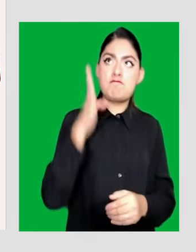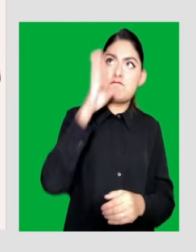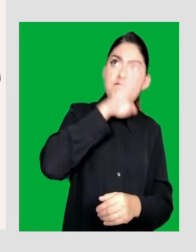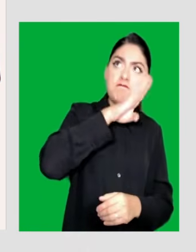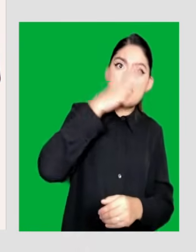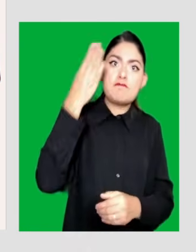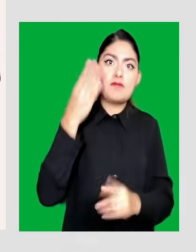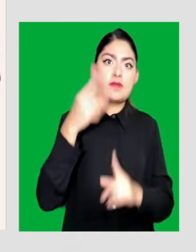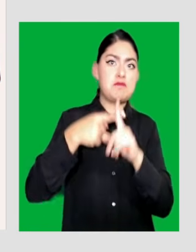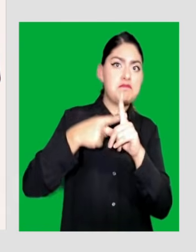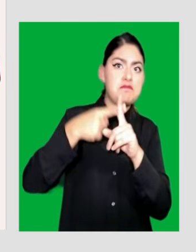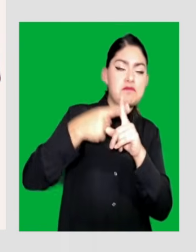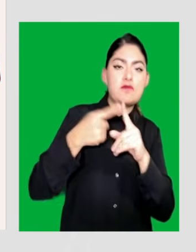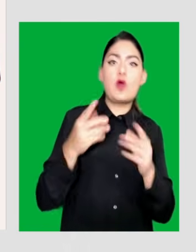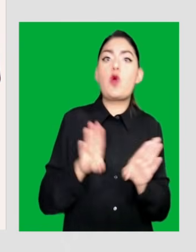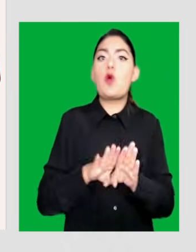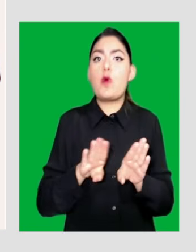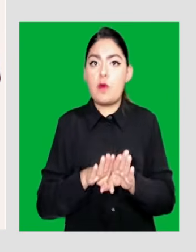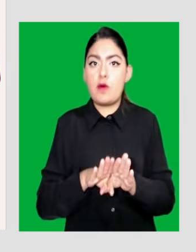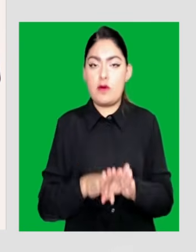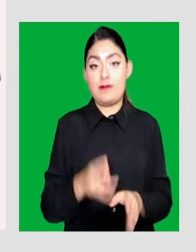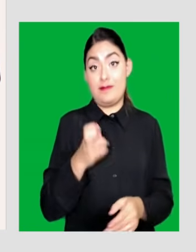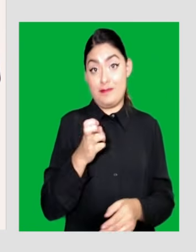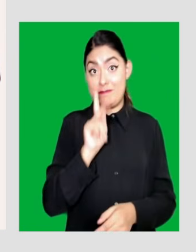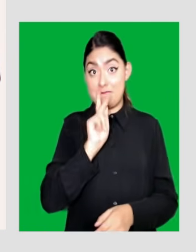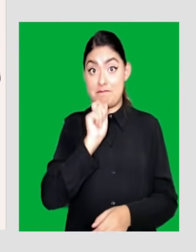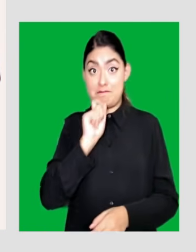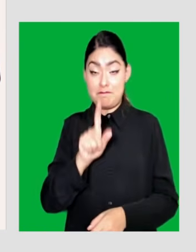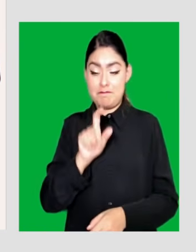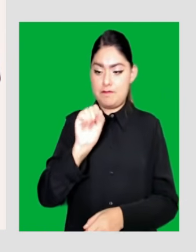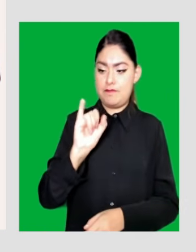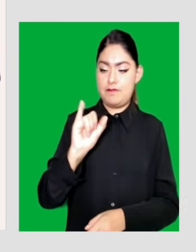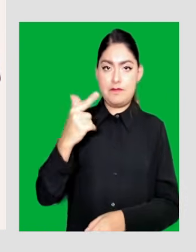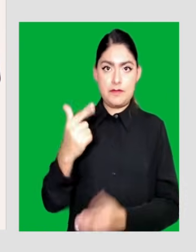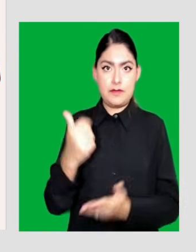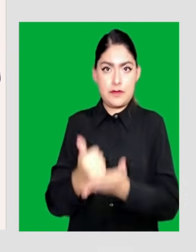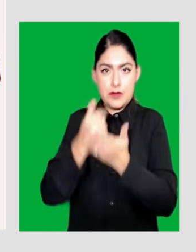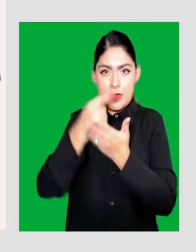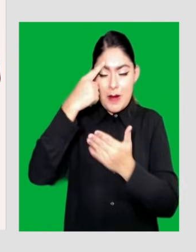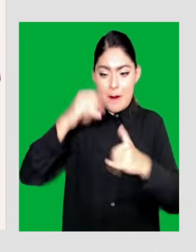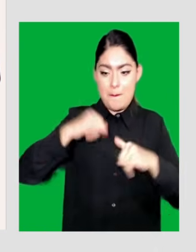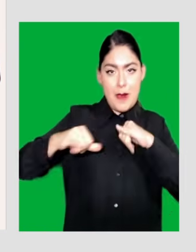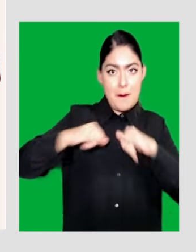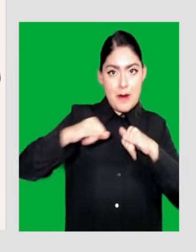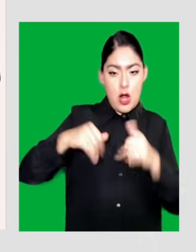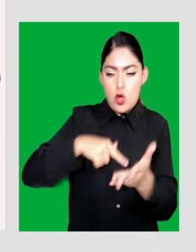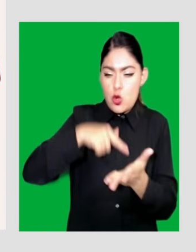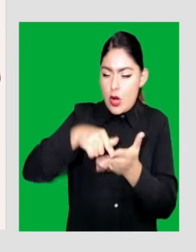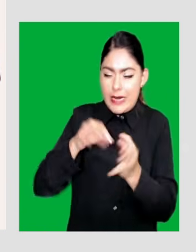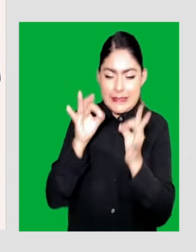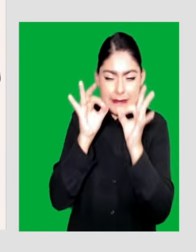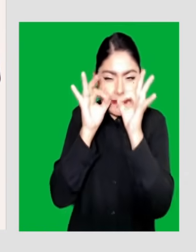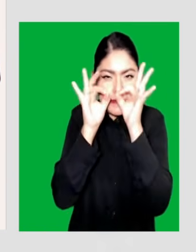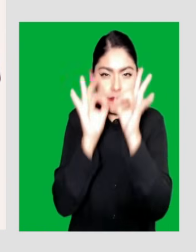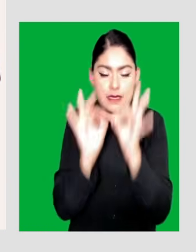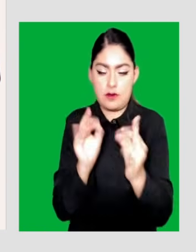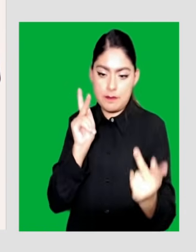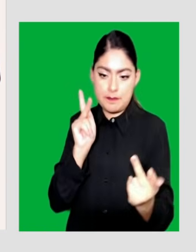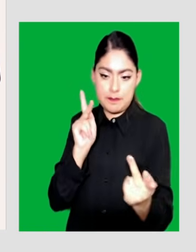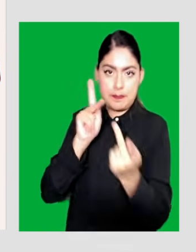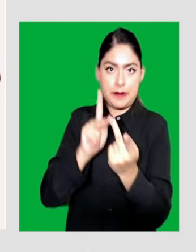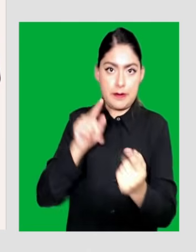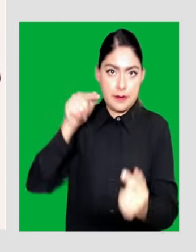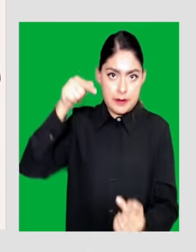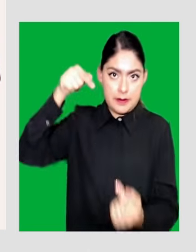podemos ver en un mapa digital no solo dónde se encuentra una ciudad, sino también obtener información sobre sus características